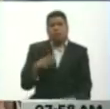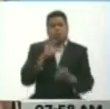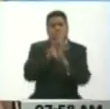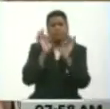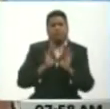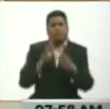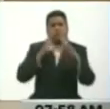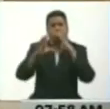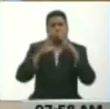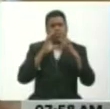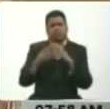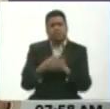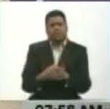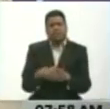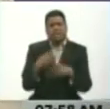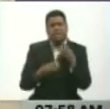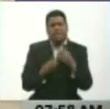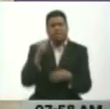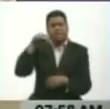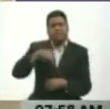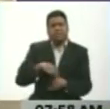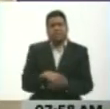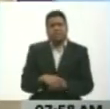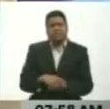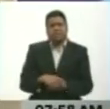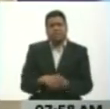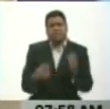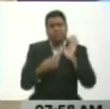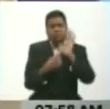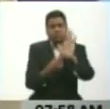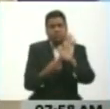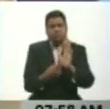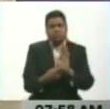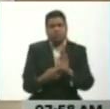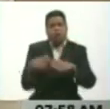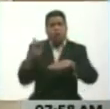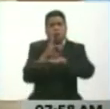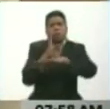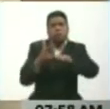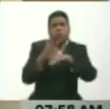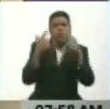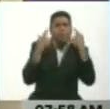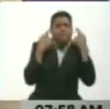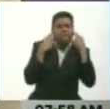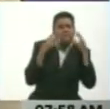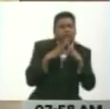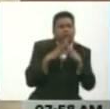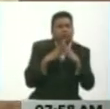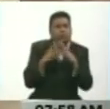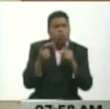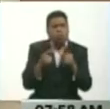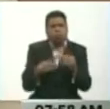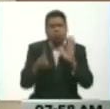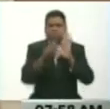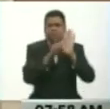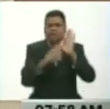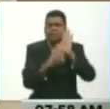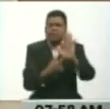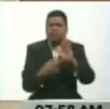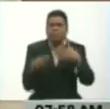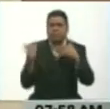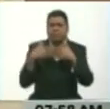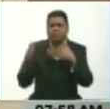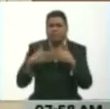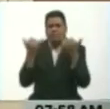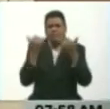estrategia que tienen que asumir los medios con este estado de excepción y con la ampliación del decreto de emergencia económica ya para ir cerrando?